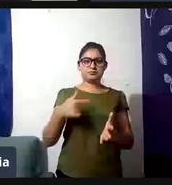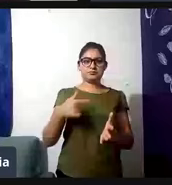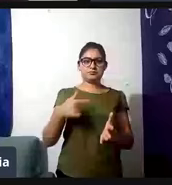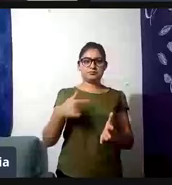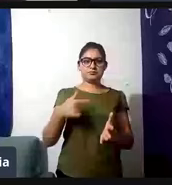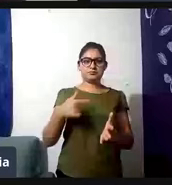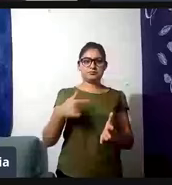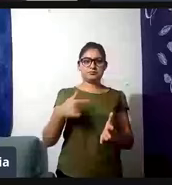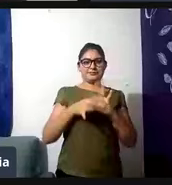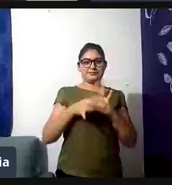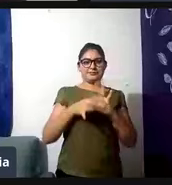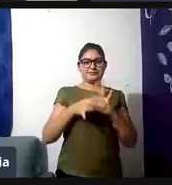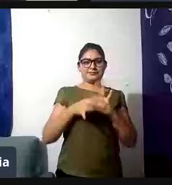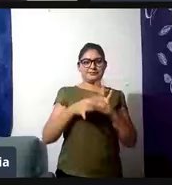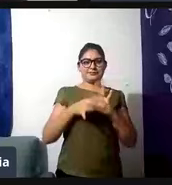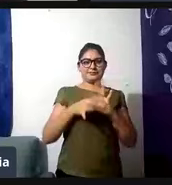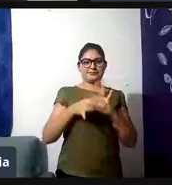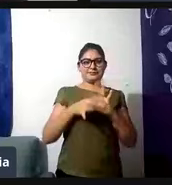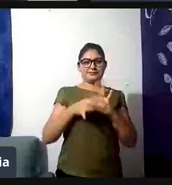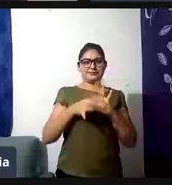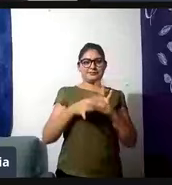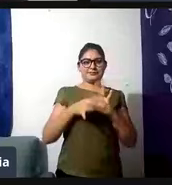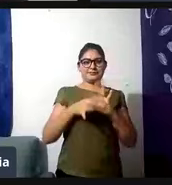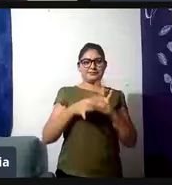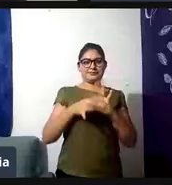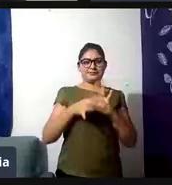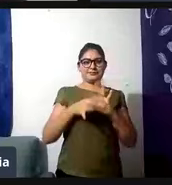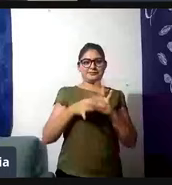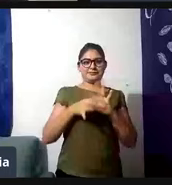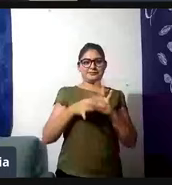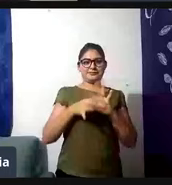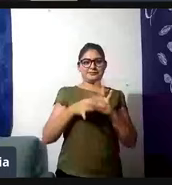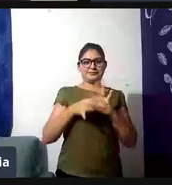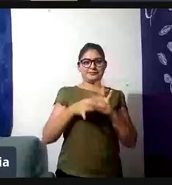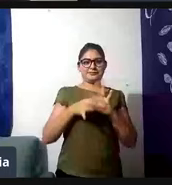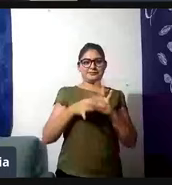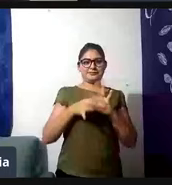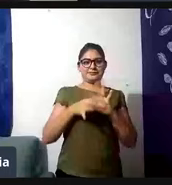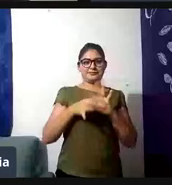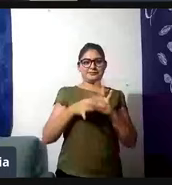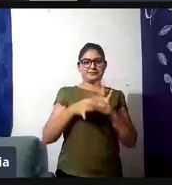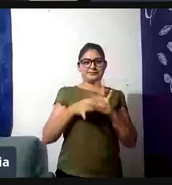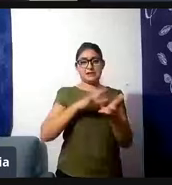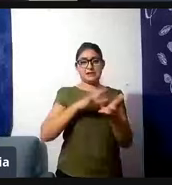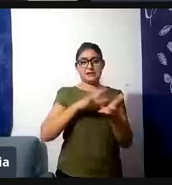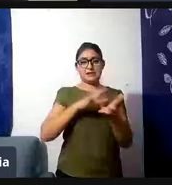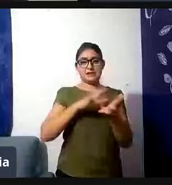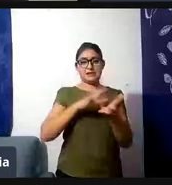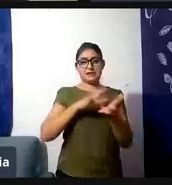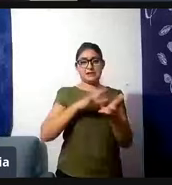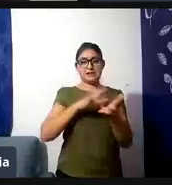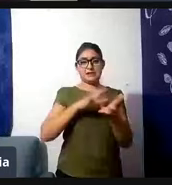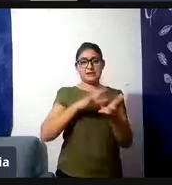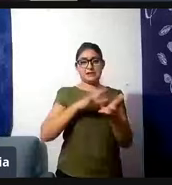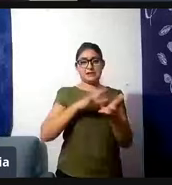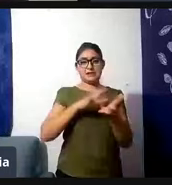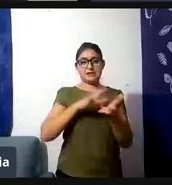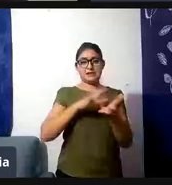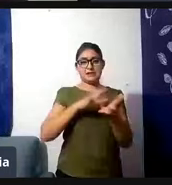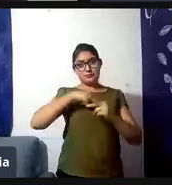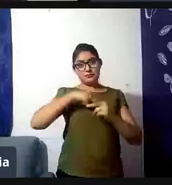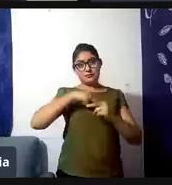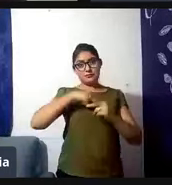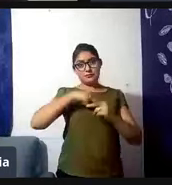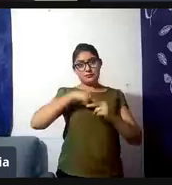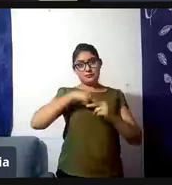tema de cómo librar conflictos en casa. Gracias, doctora, y ya estoy mandando la premisa de esta próxima